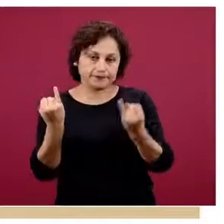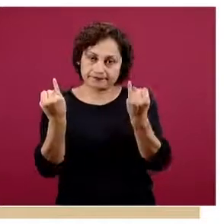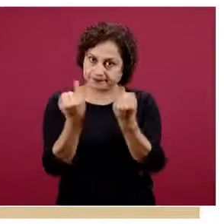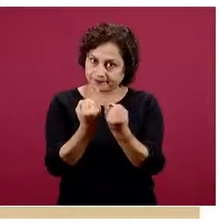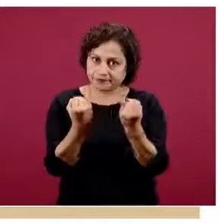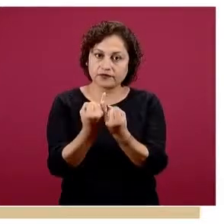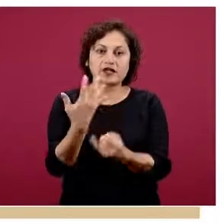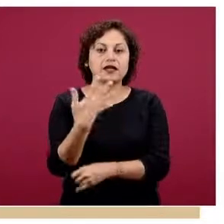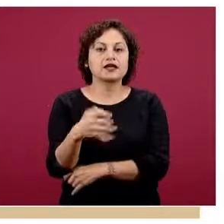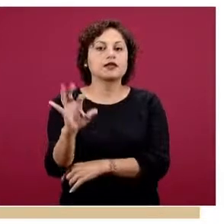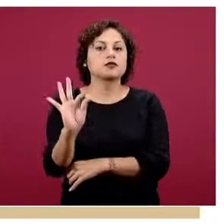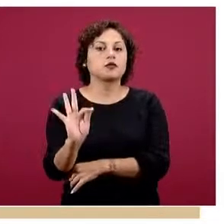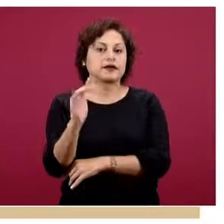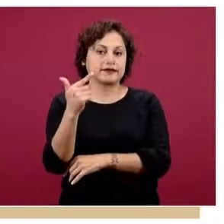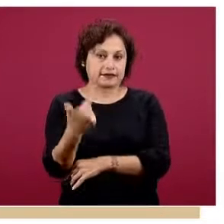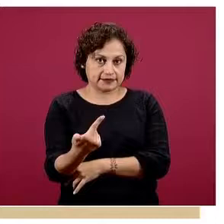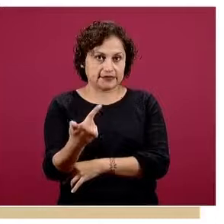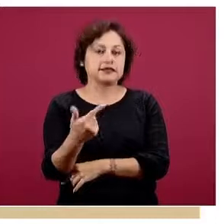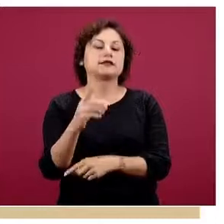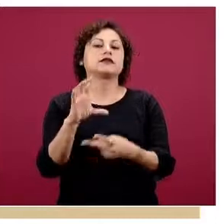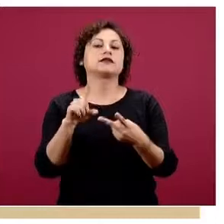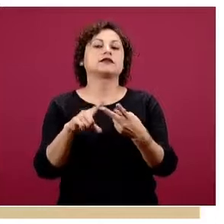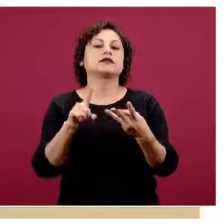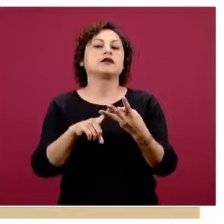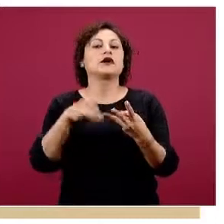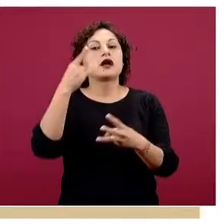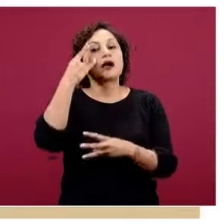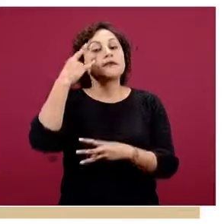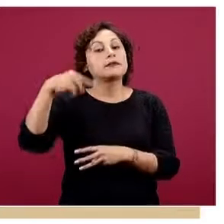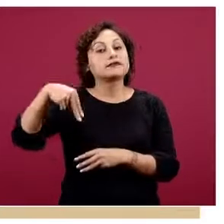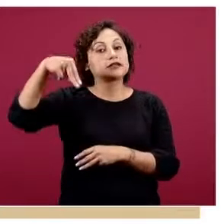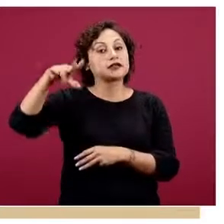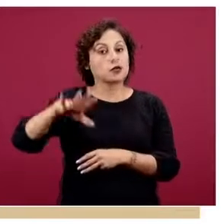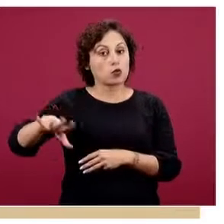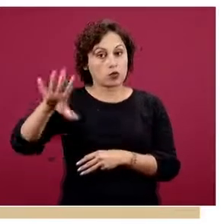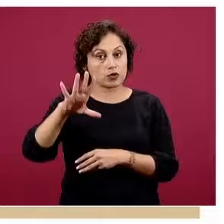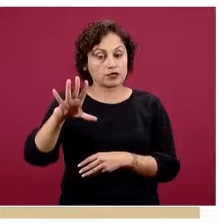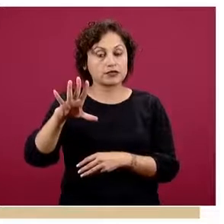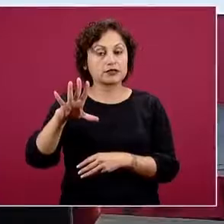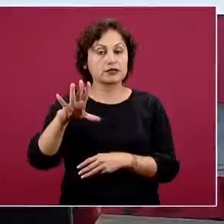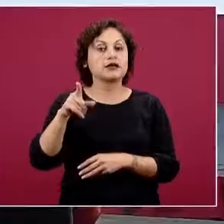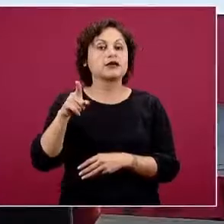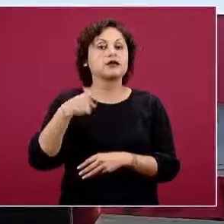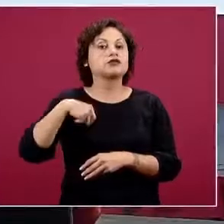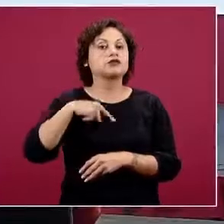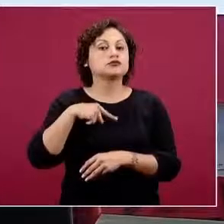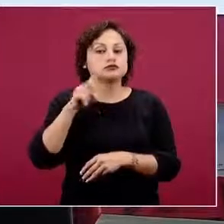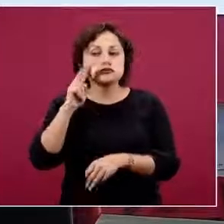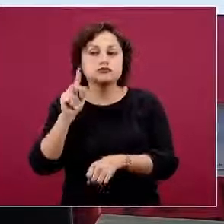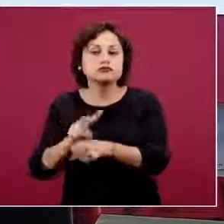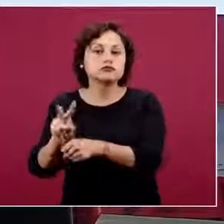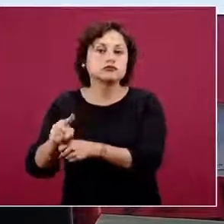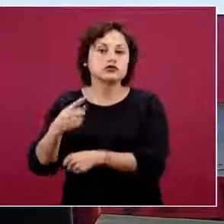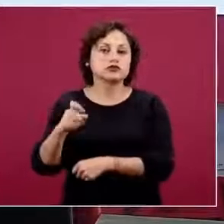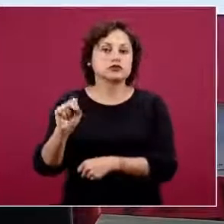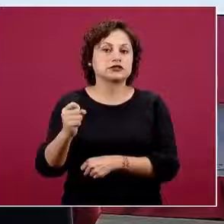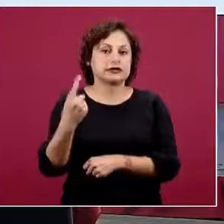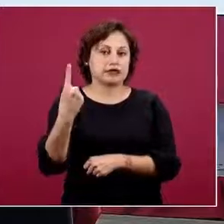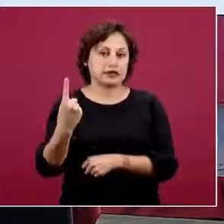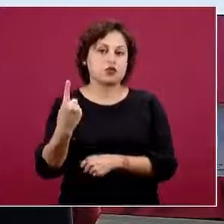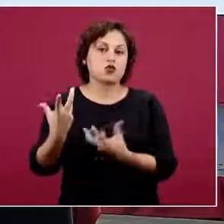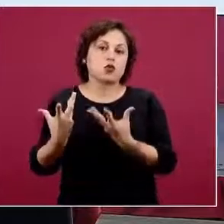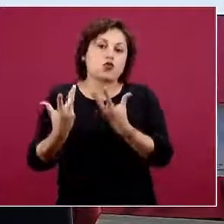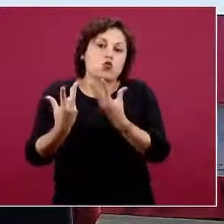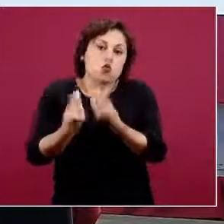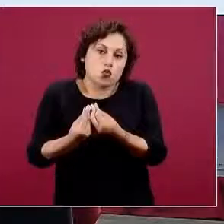Teníamos 547 unidades y en el estado de Campeche, sobre todo en la parte norte del estado de Campeche, verificamos 161 unidades en compañía con la entidad